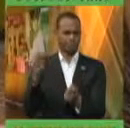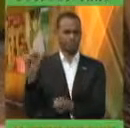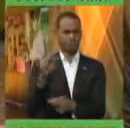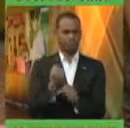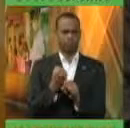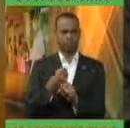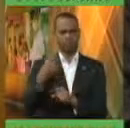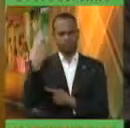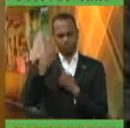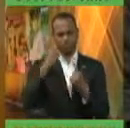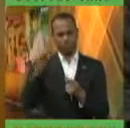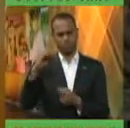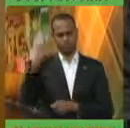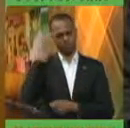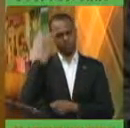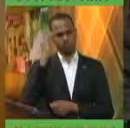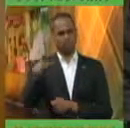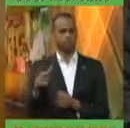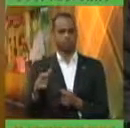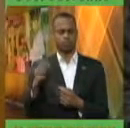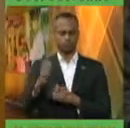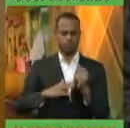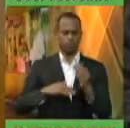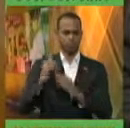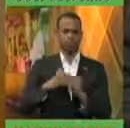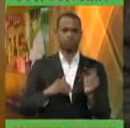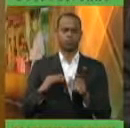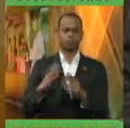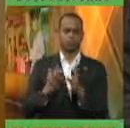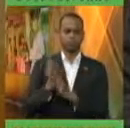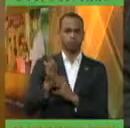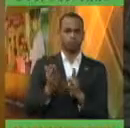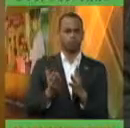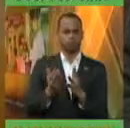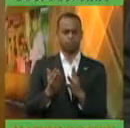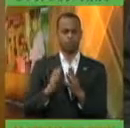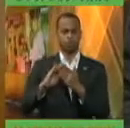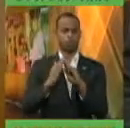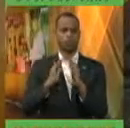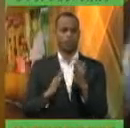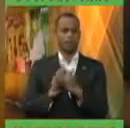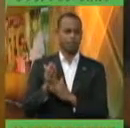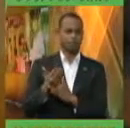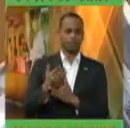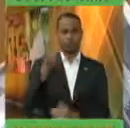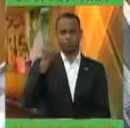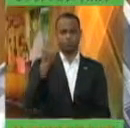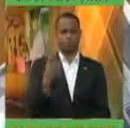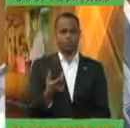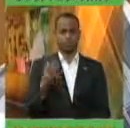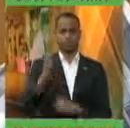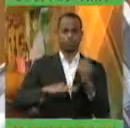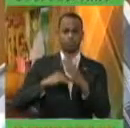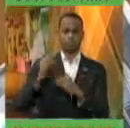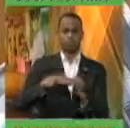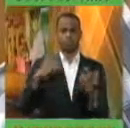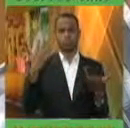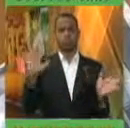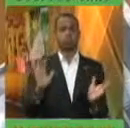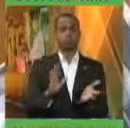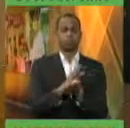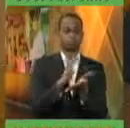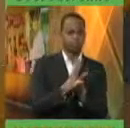ellos tienen que dedicarse a construir ciudades accesibles ciudades no ya al edificar no ya